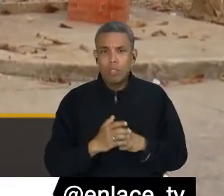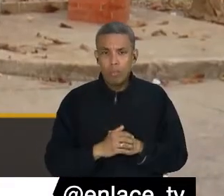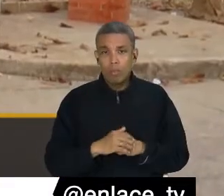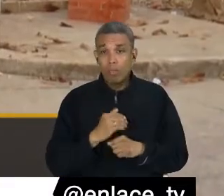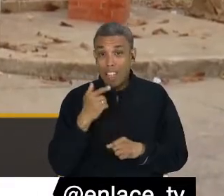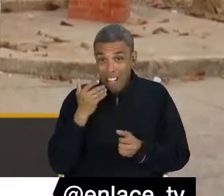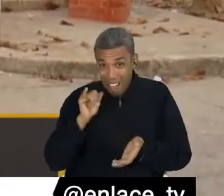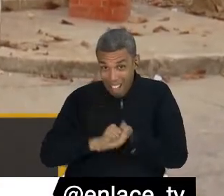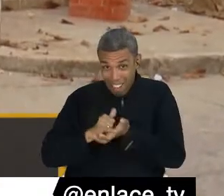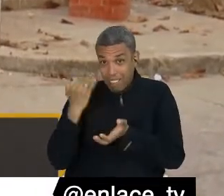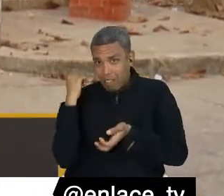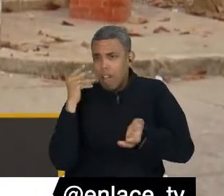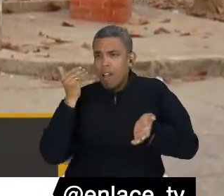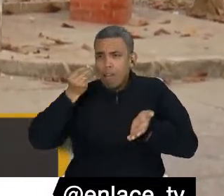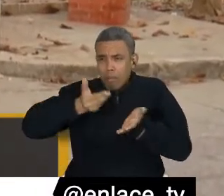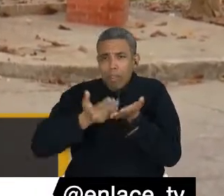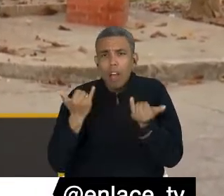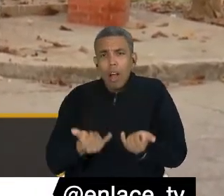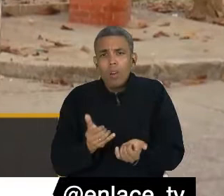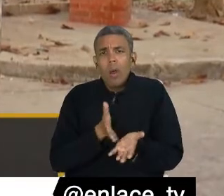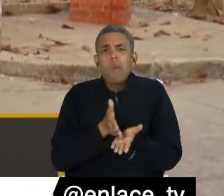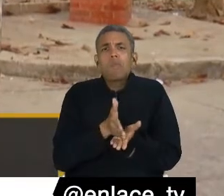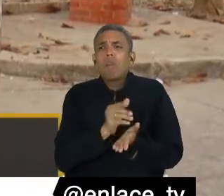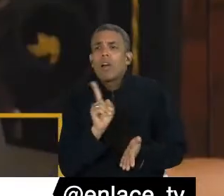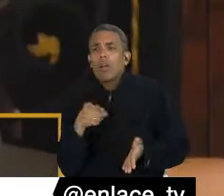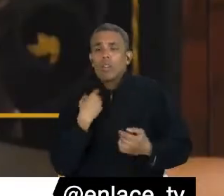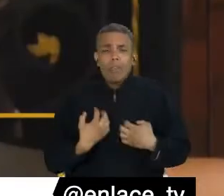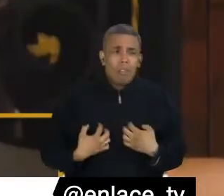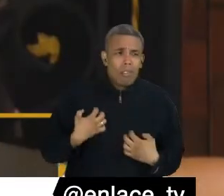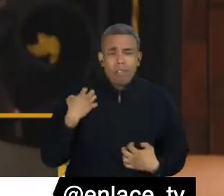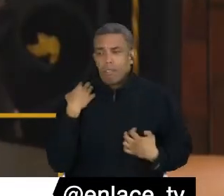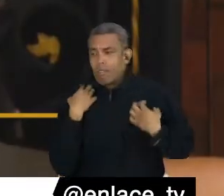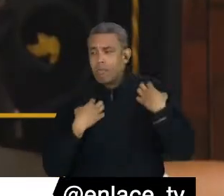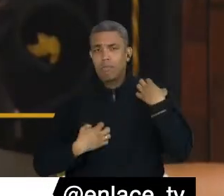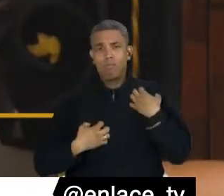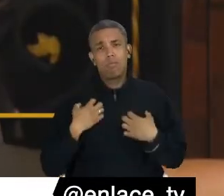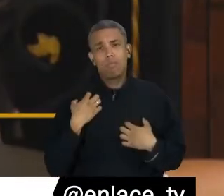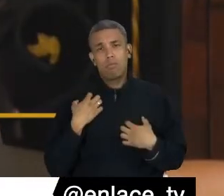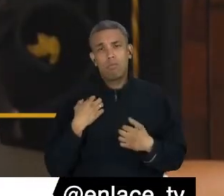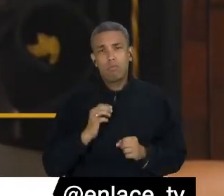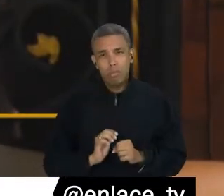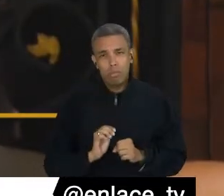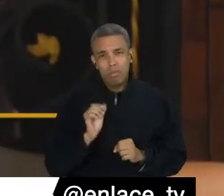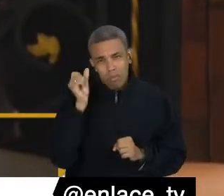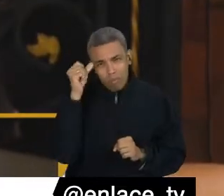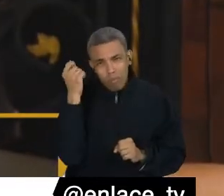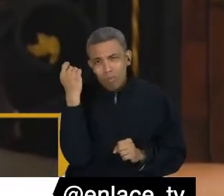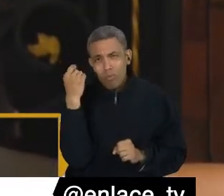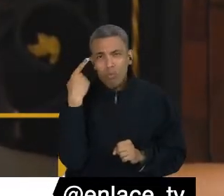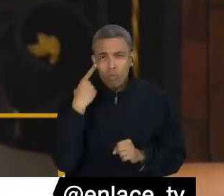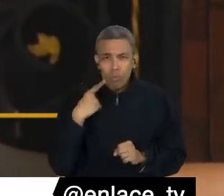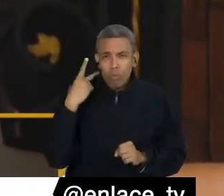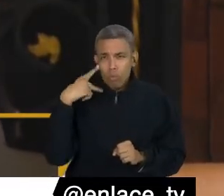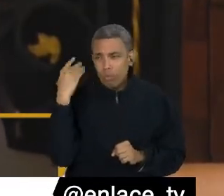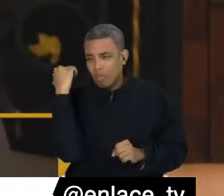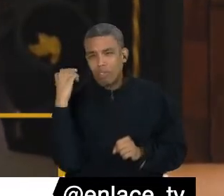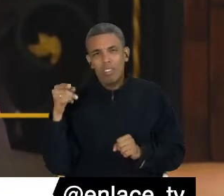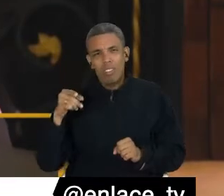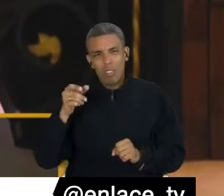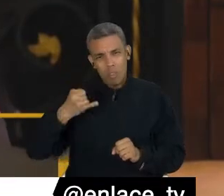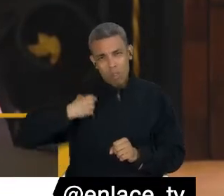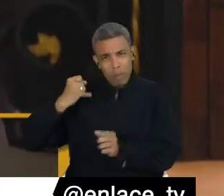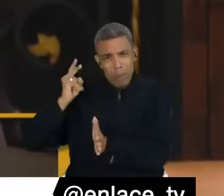creado ese estigma en la comunidad, que viven atemorizados, y más con el hecho de sangre que sucedió antier, pues aún más la zozobra